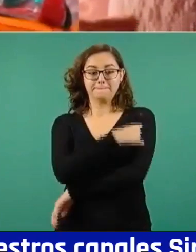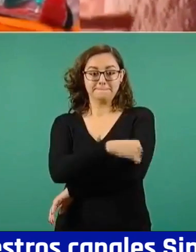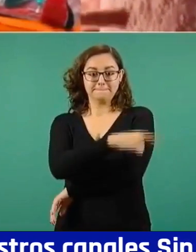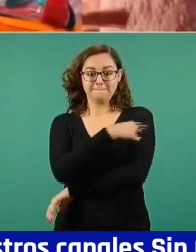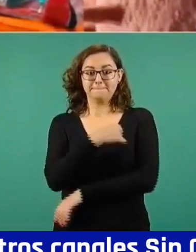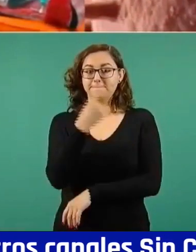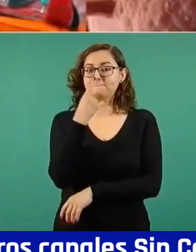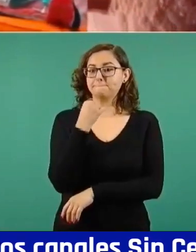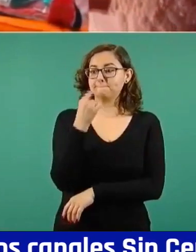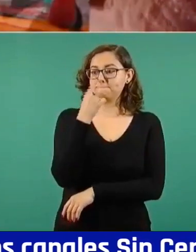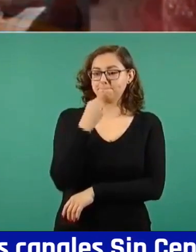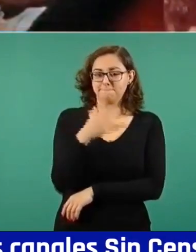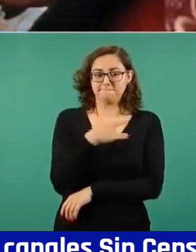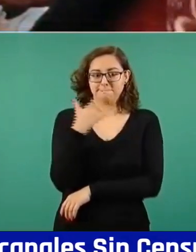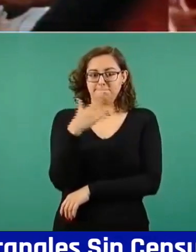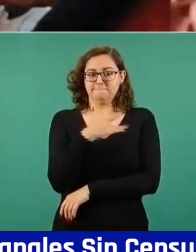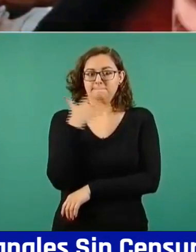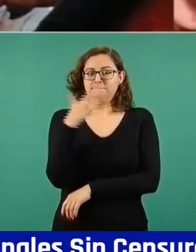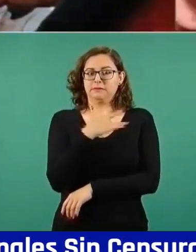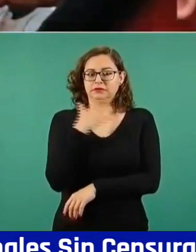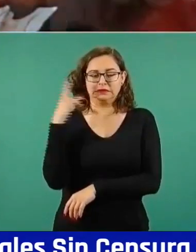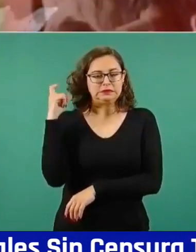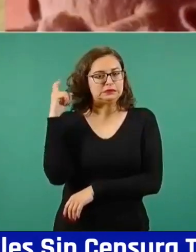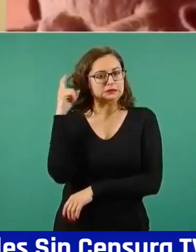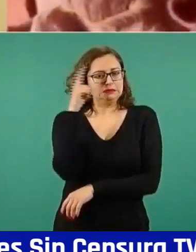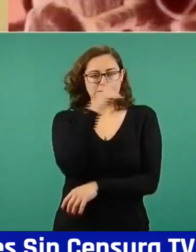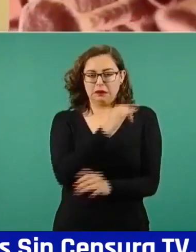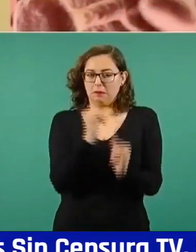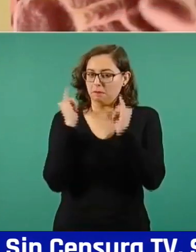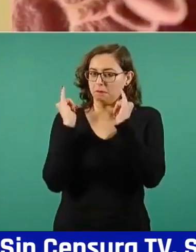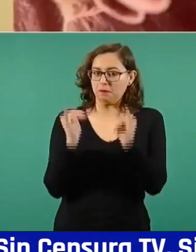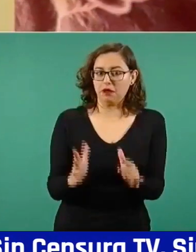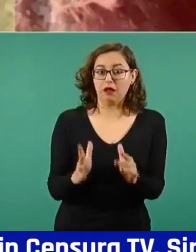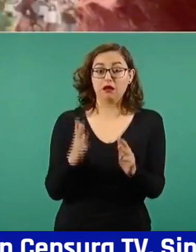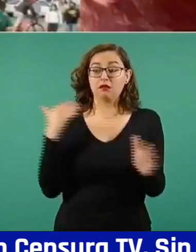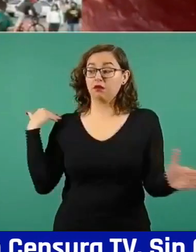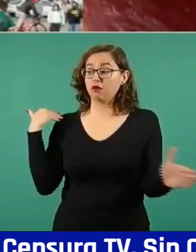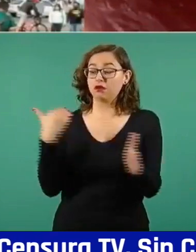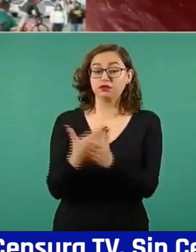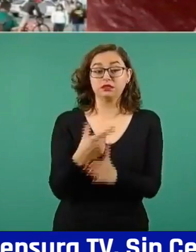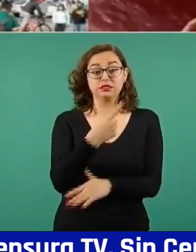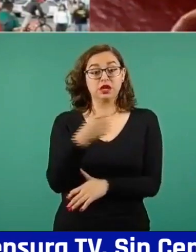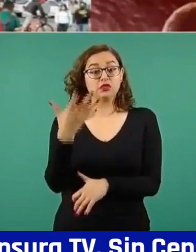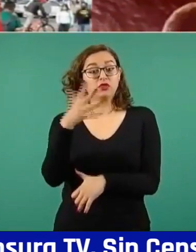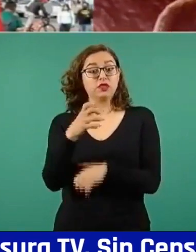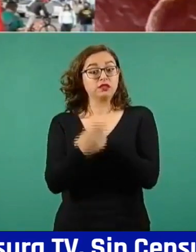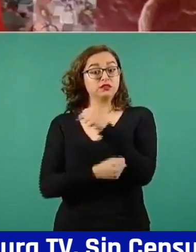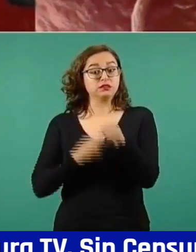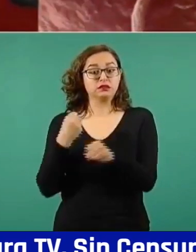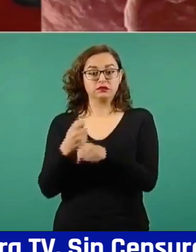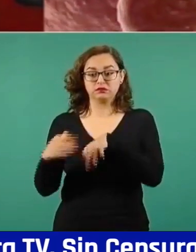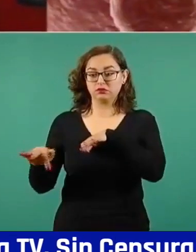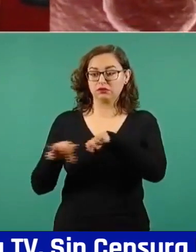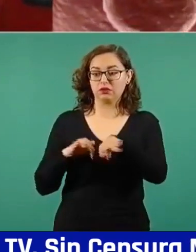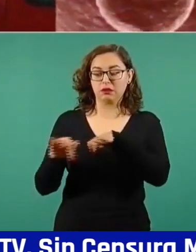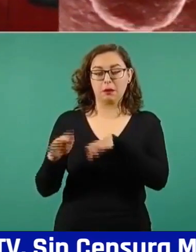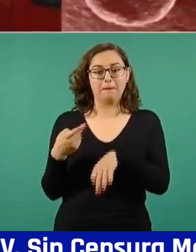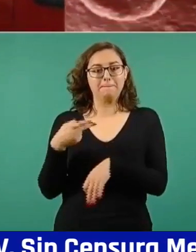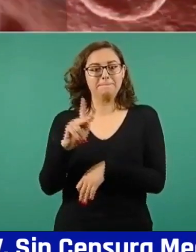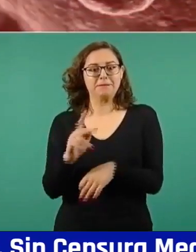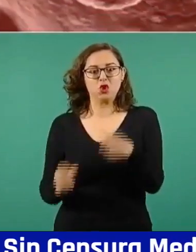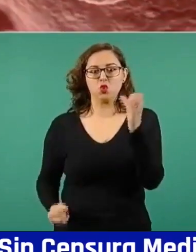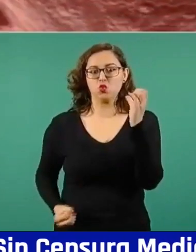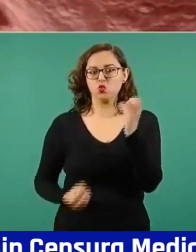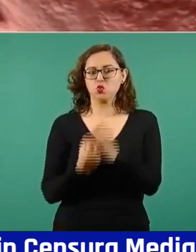al cumplir 110 años de trabajar cerca de las y los mexicanos. Ante un escenario incierto por la llegada de un